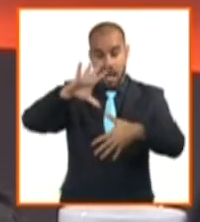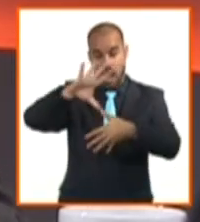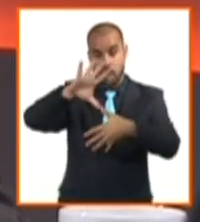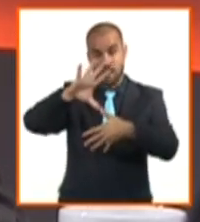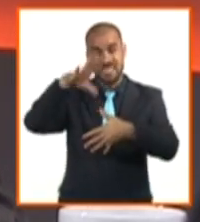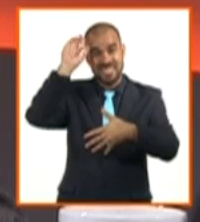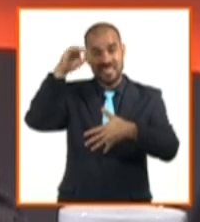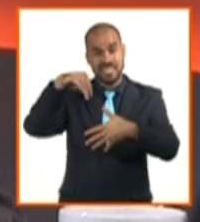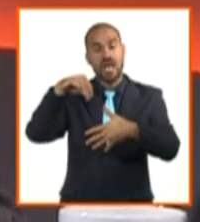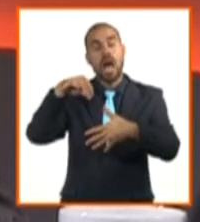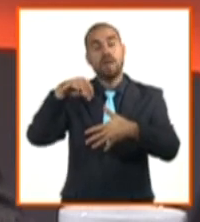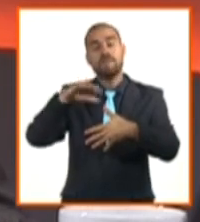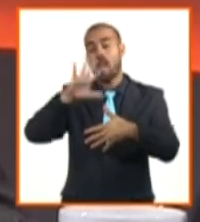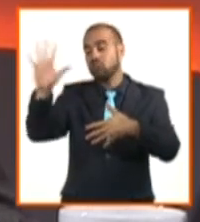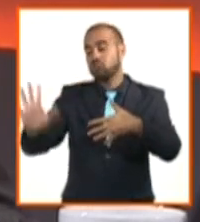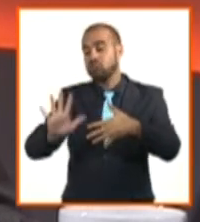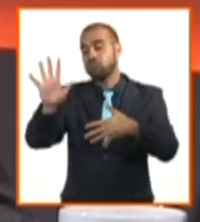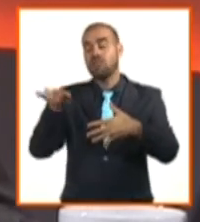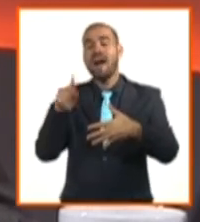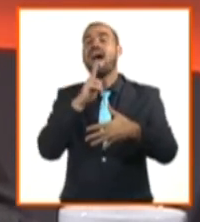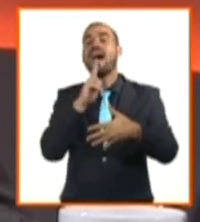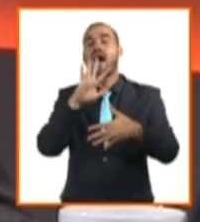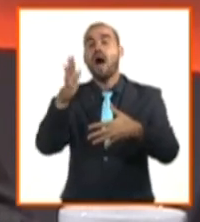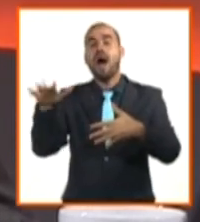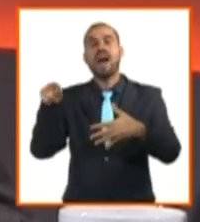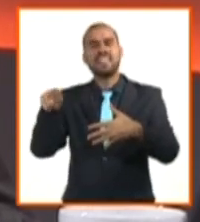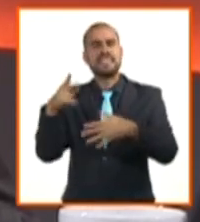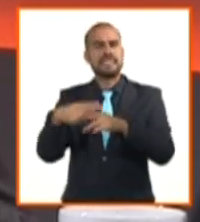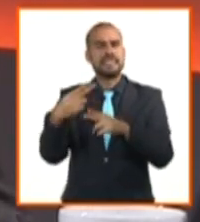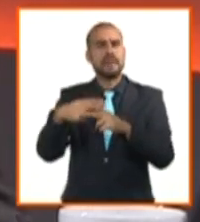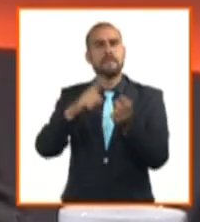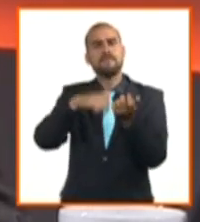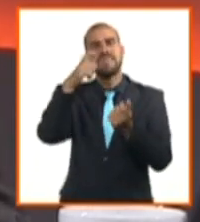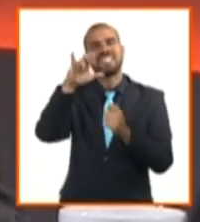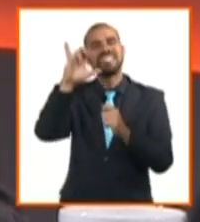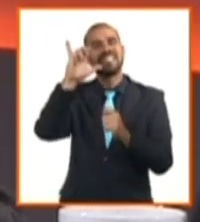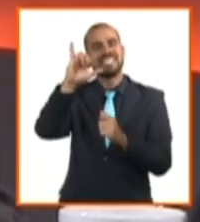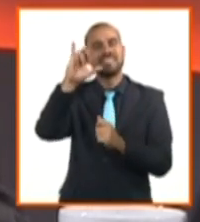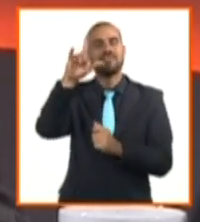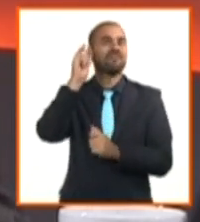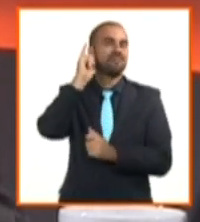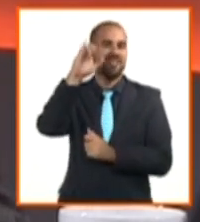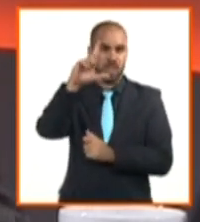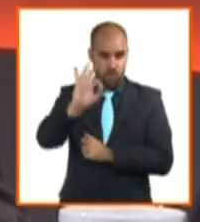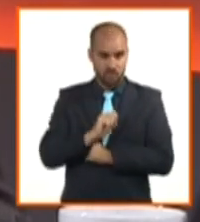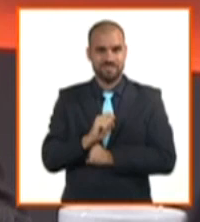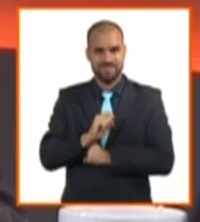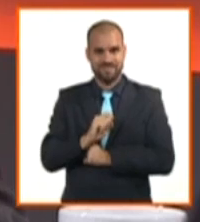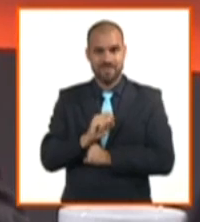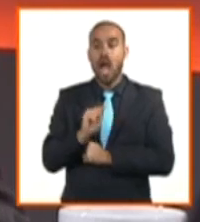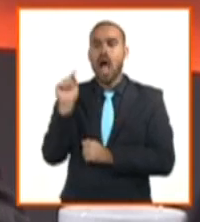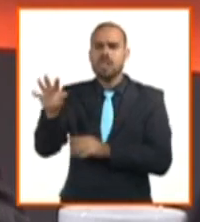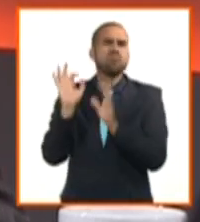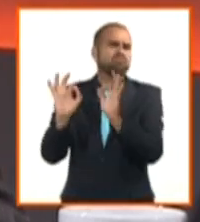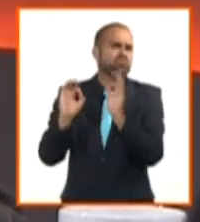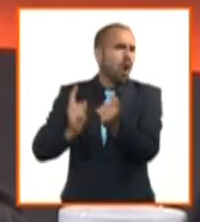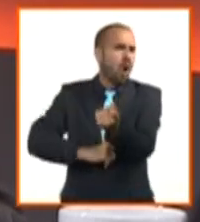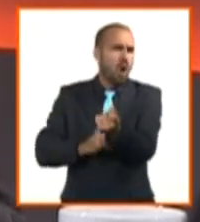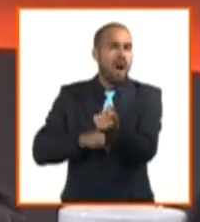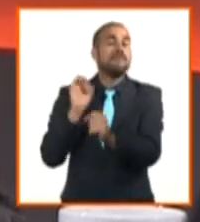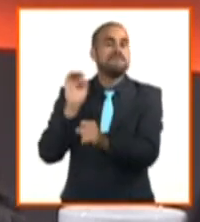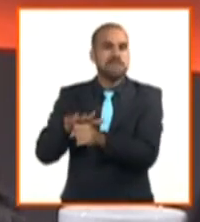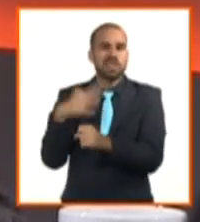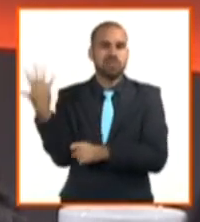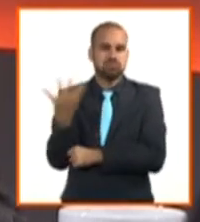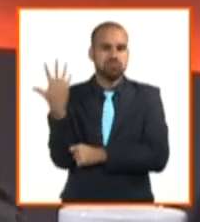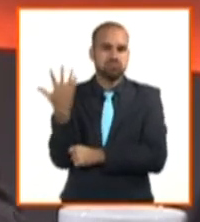ahí empieza la temporada ciclónica el 15 de mayo ese huracán surge ahí al sur de méxico